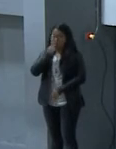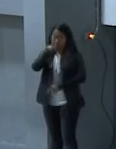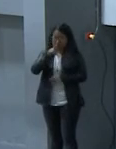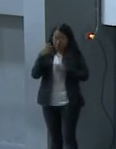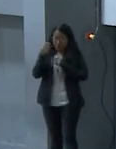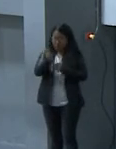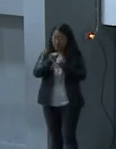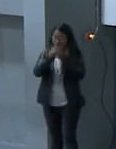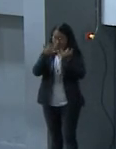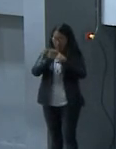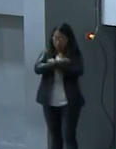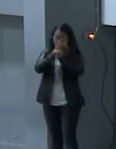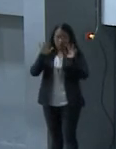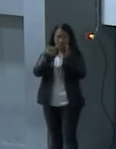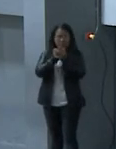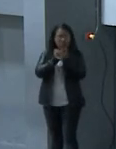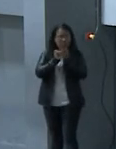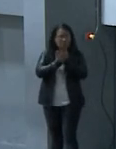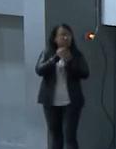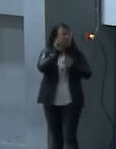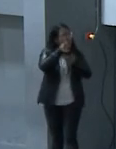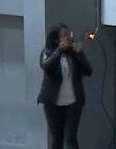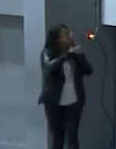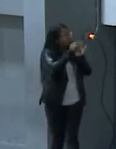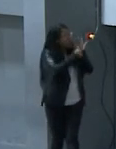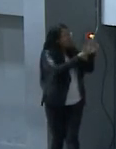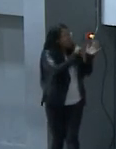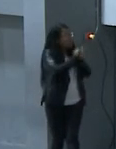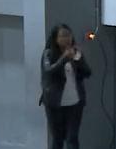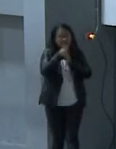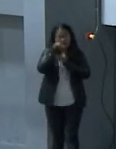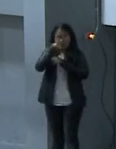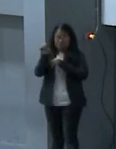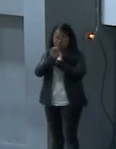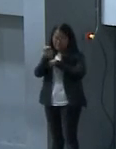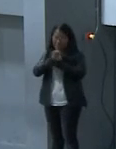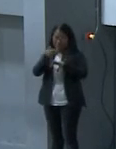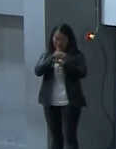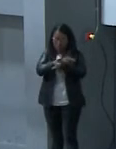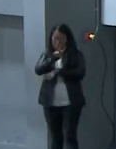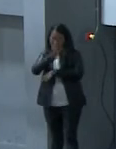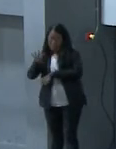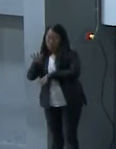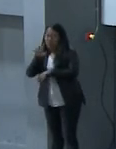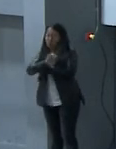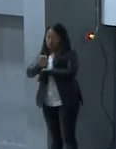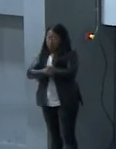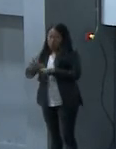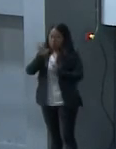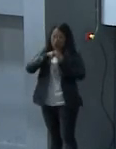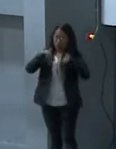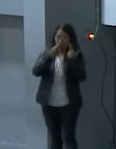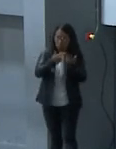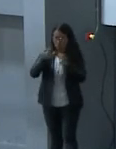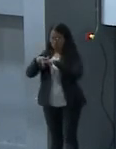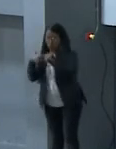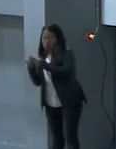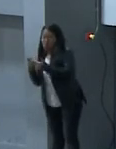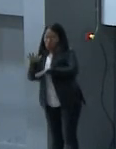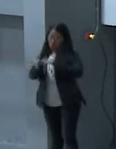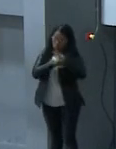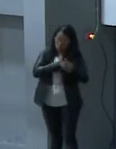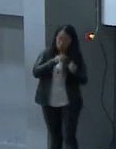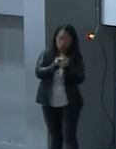claro también, y ahí también traigo a colación la reunión del 16 de enero y luego el 24 de enero que se sostuvo con la dirección de la universidad,